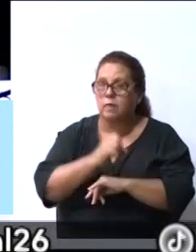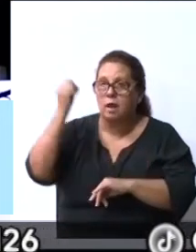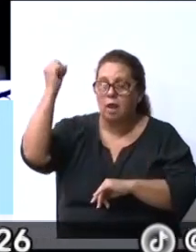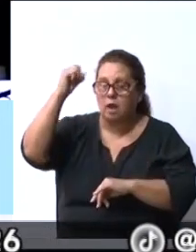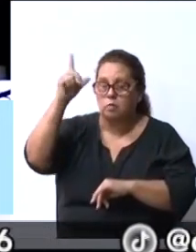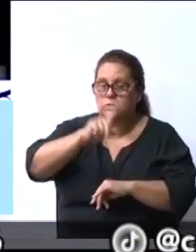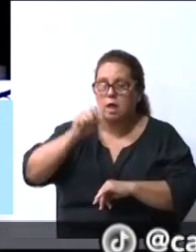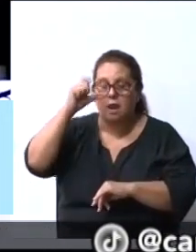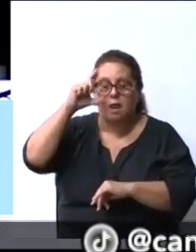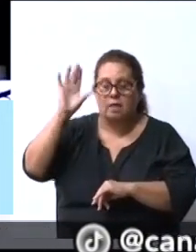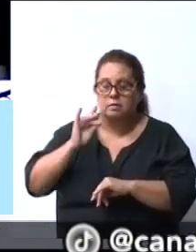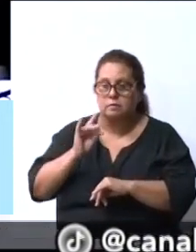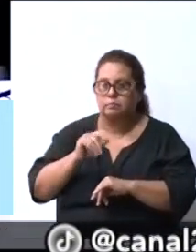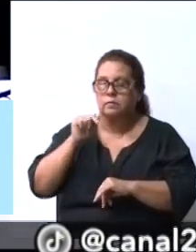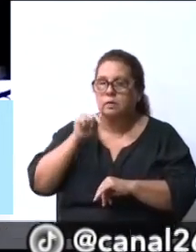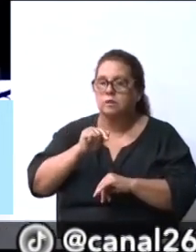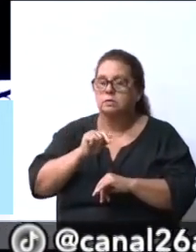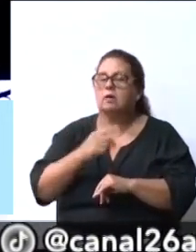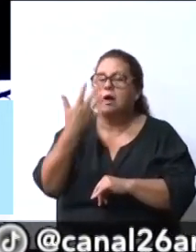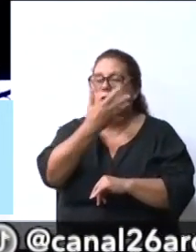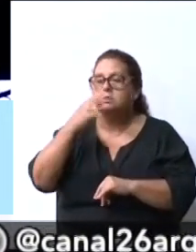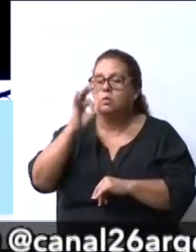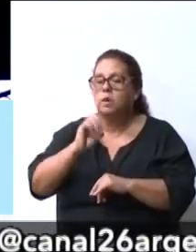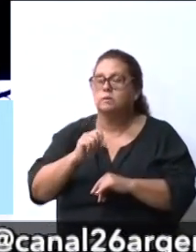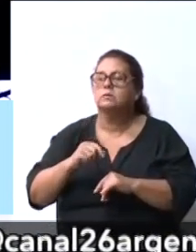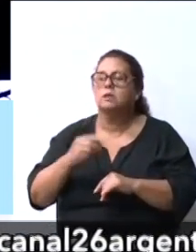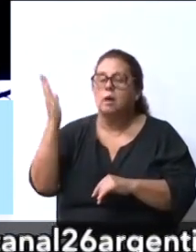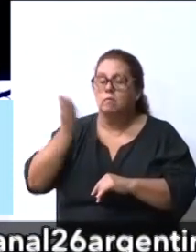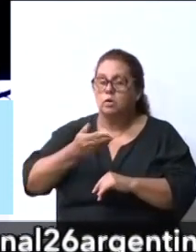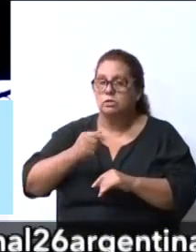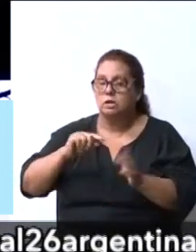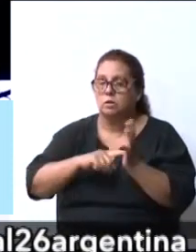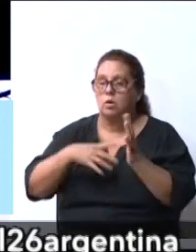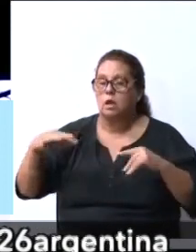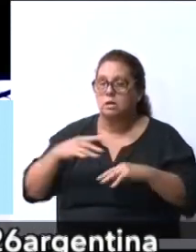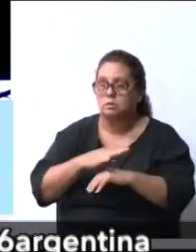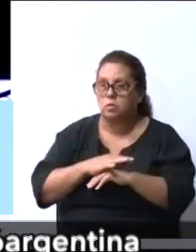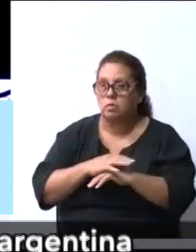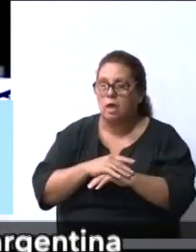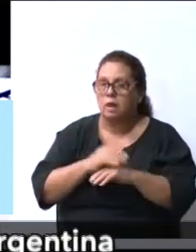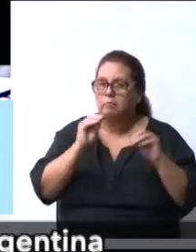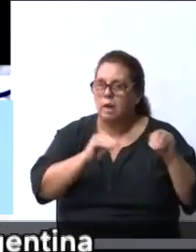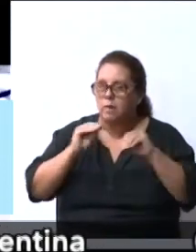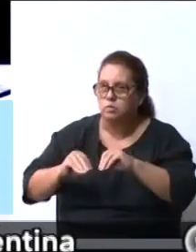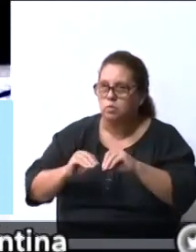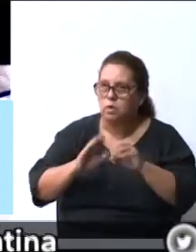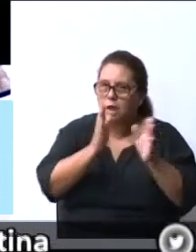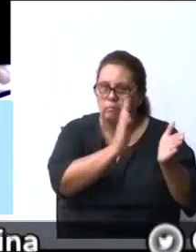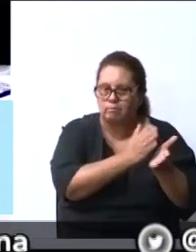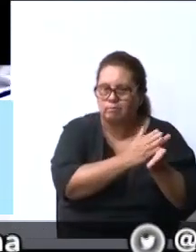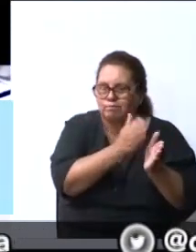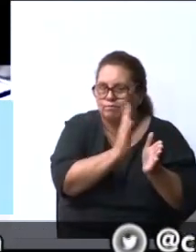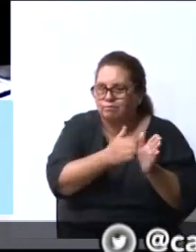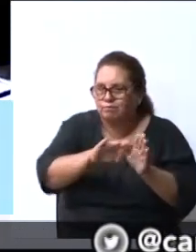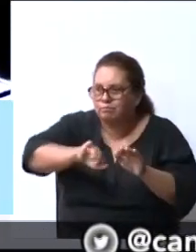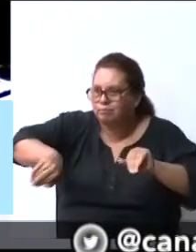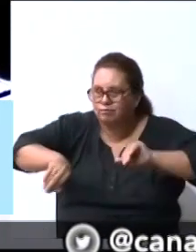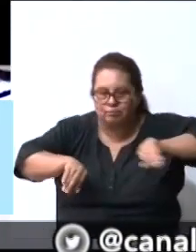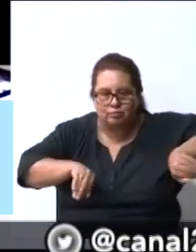que promovió que más del 50% de la ciudad separe sus residuos y además impulsamos la movilidad